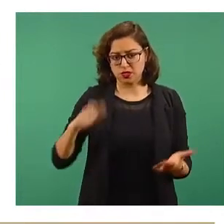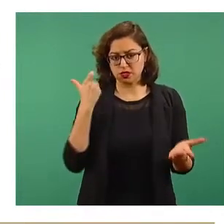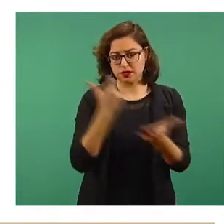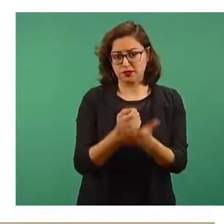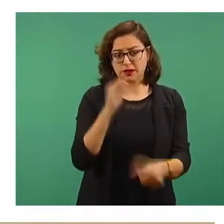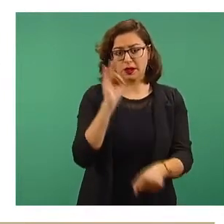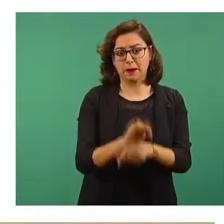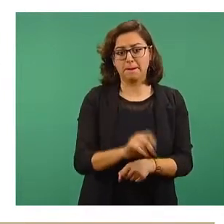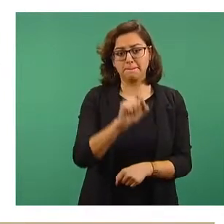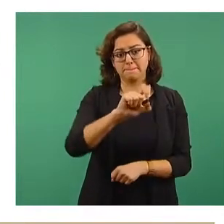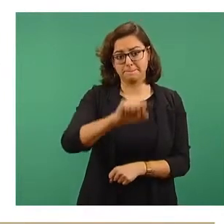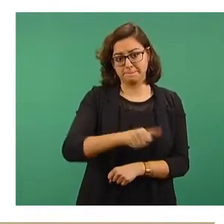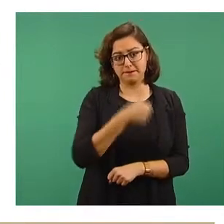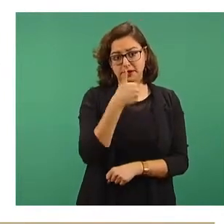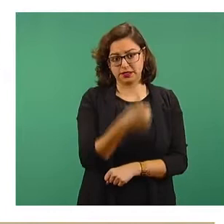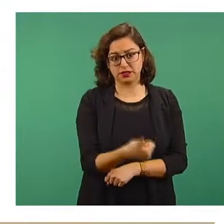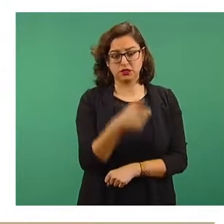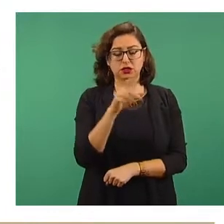del